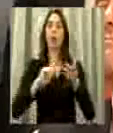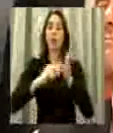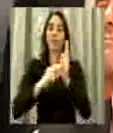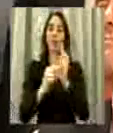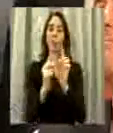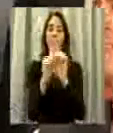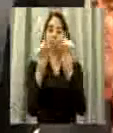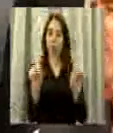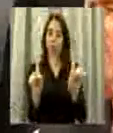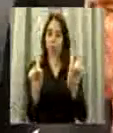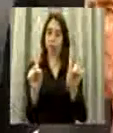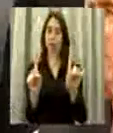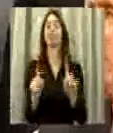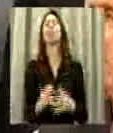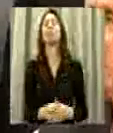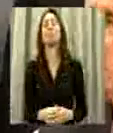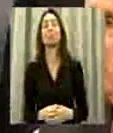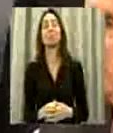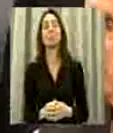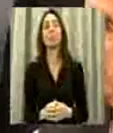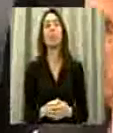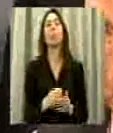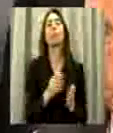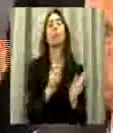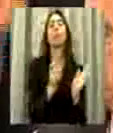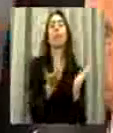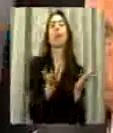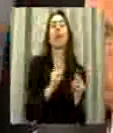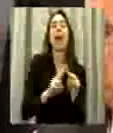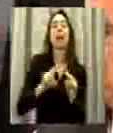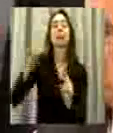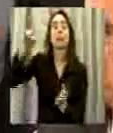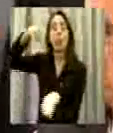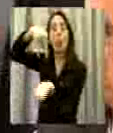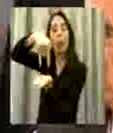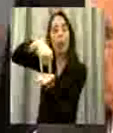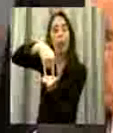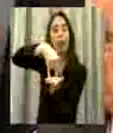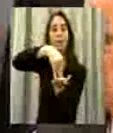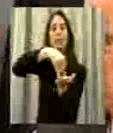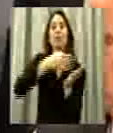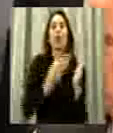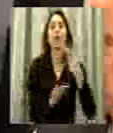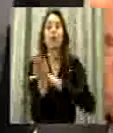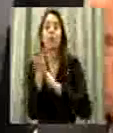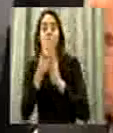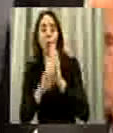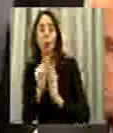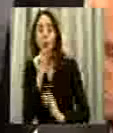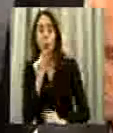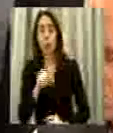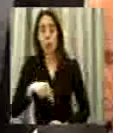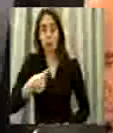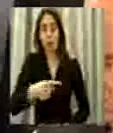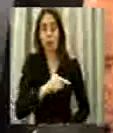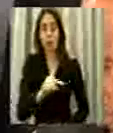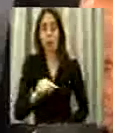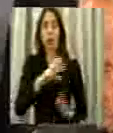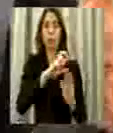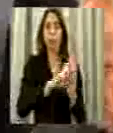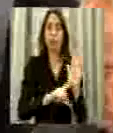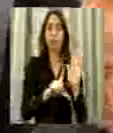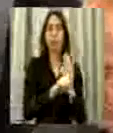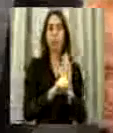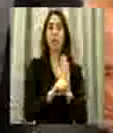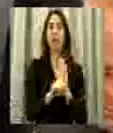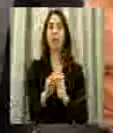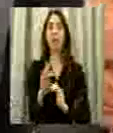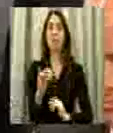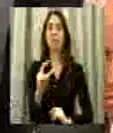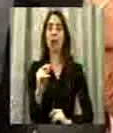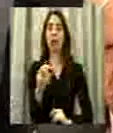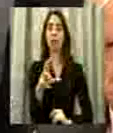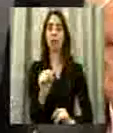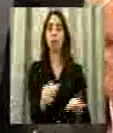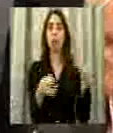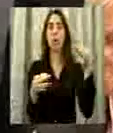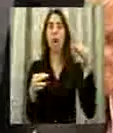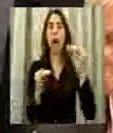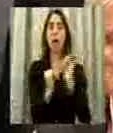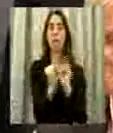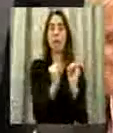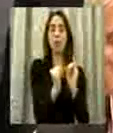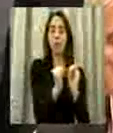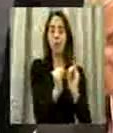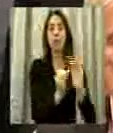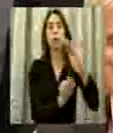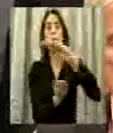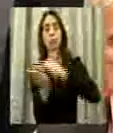En nuestra agenda legislativa les quiero contar que estamos a pocas semanas de ingresar el proyecto de ley de factura electrónica,